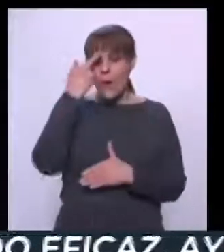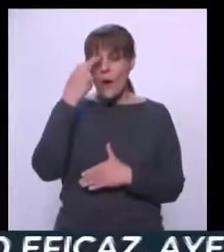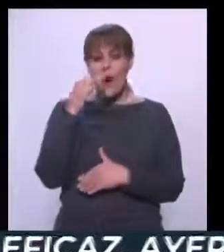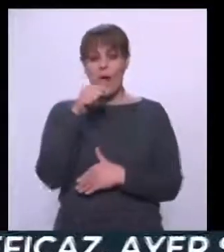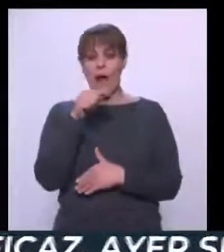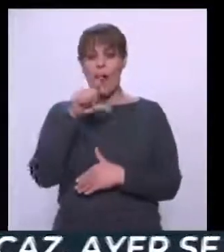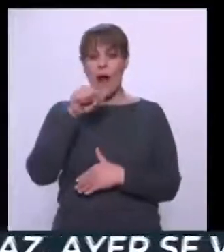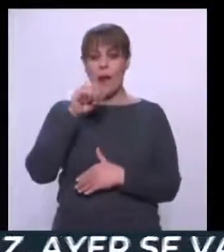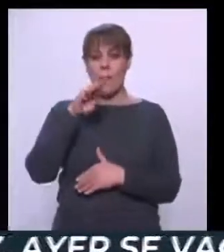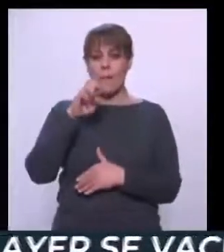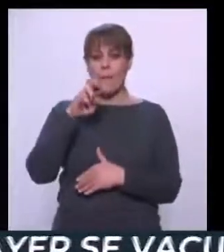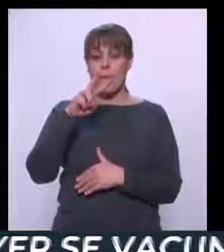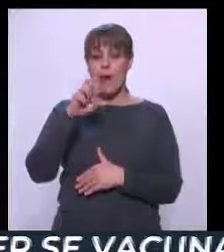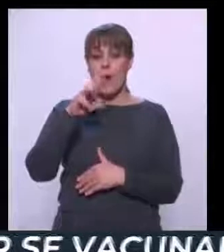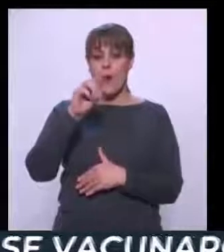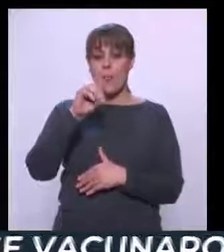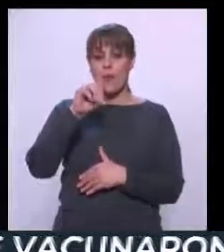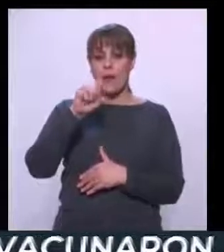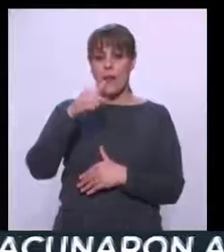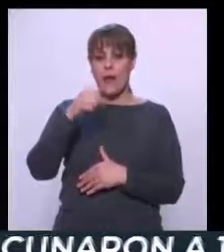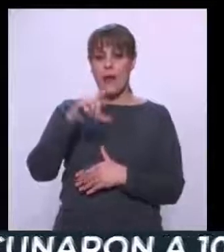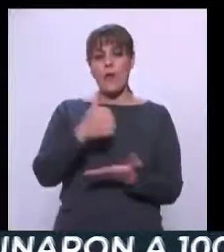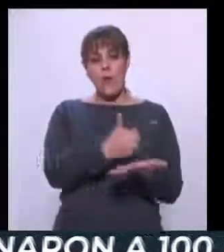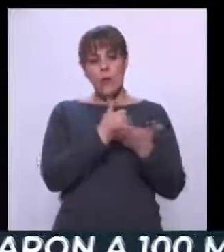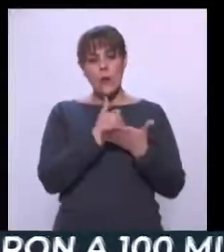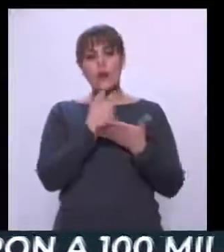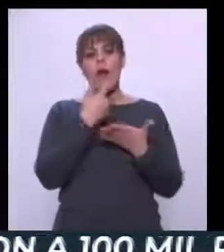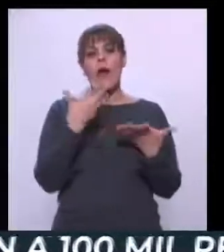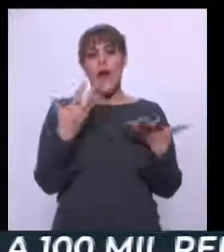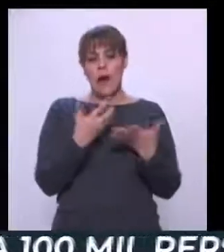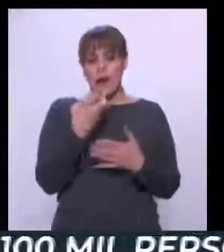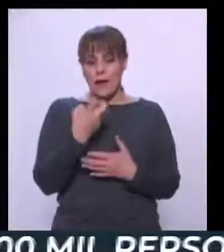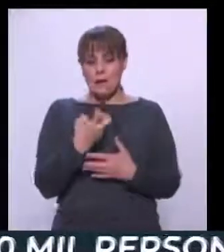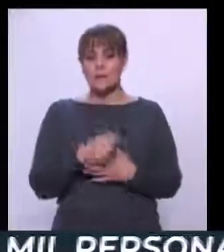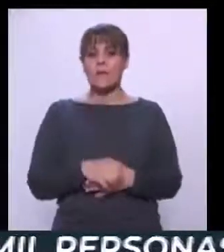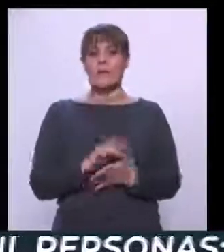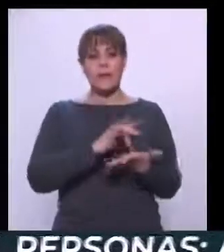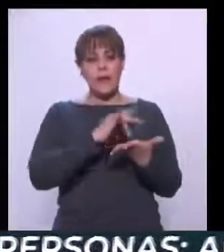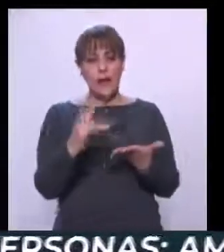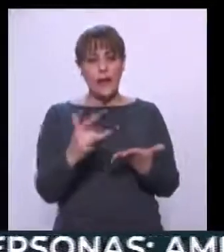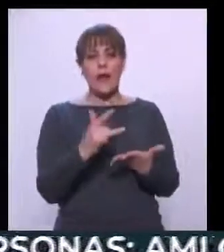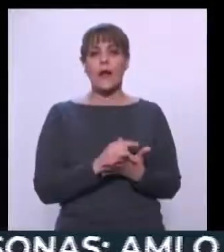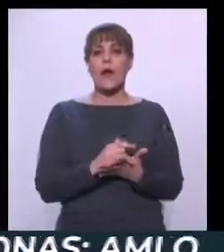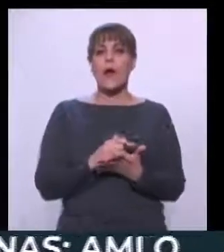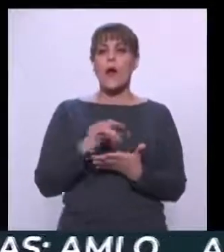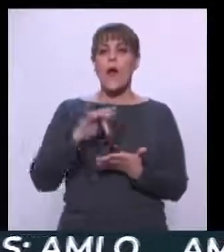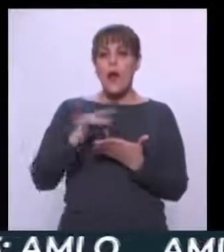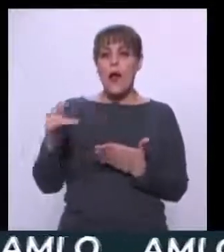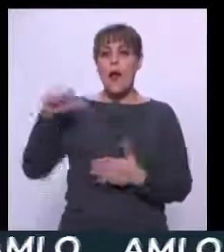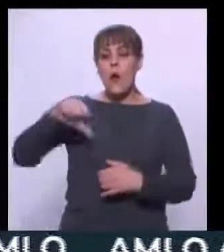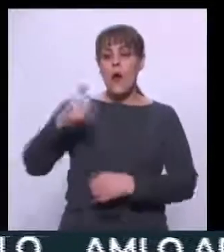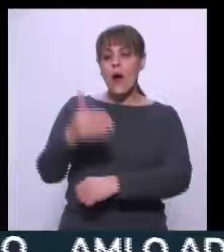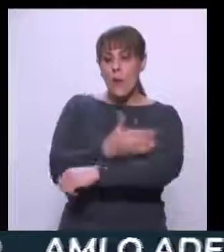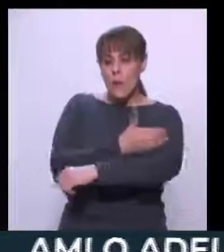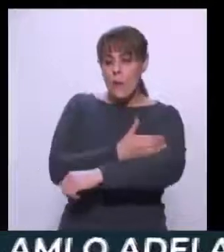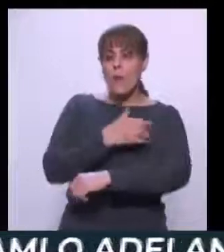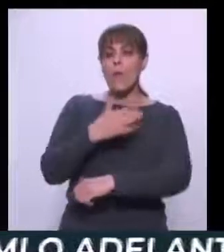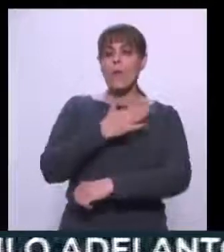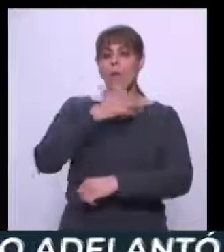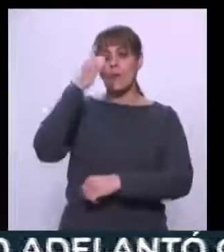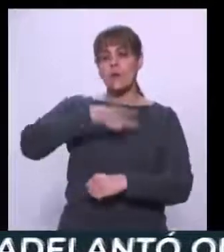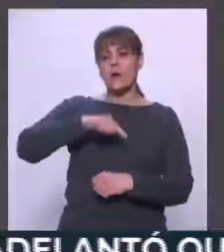Álvaro Delgado que nos ayude a hacerlo y agradecemos mucho que esta noche esté con nosotros. Buenas noches,